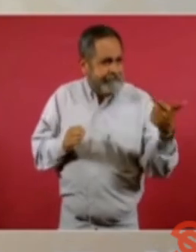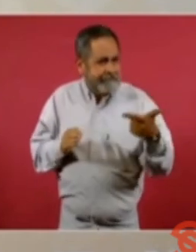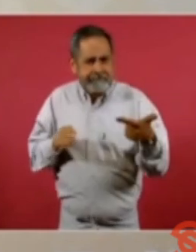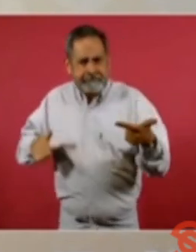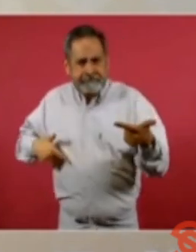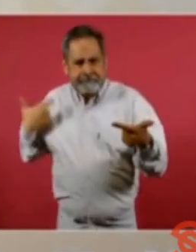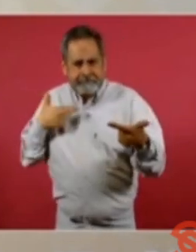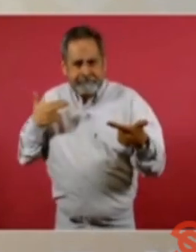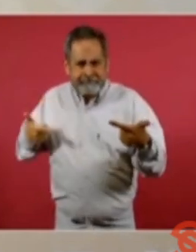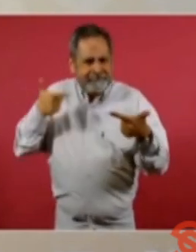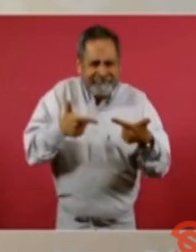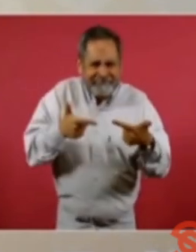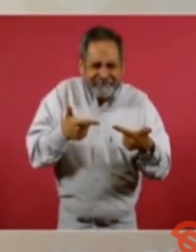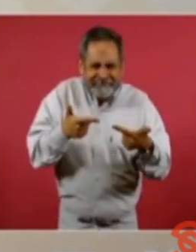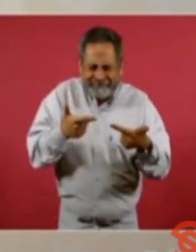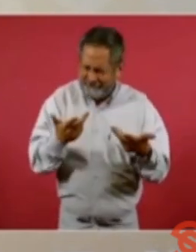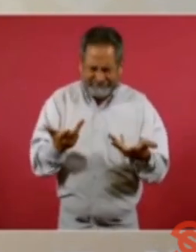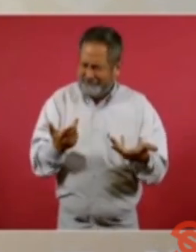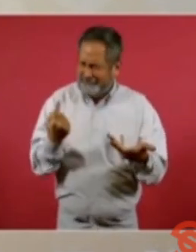¿Qué es eso?